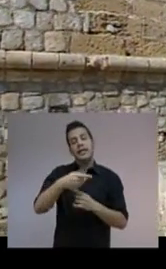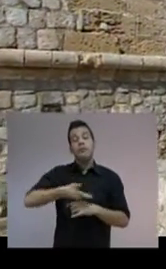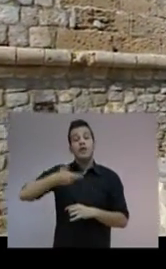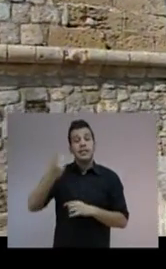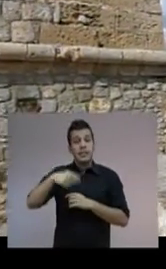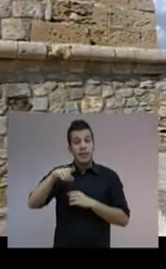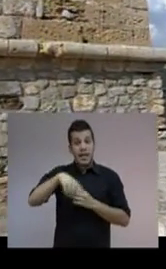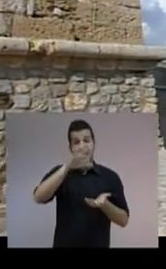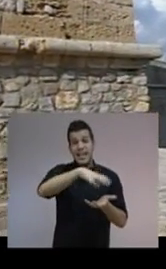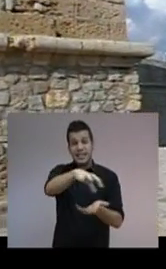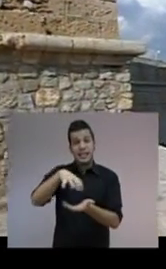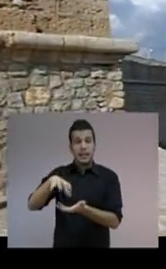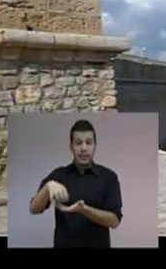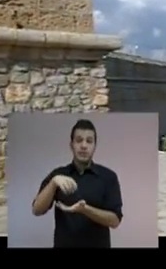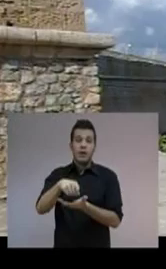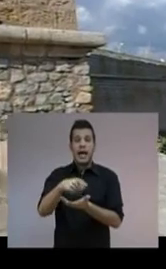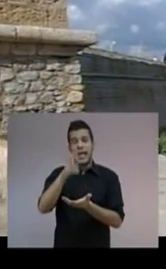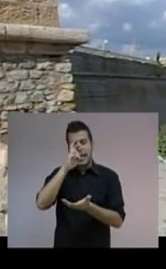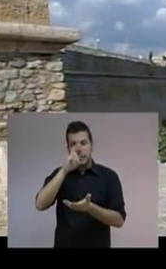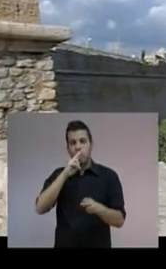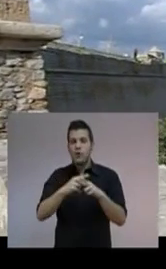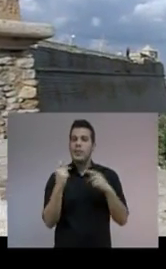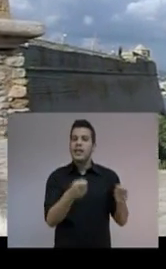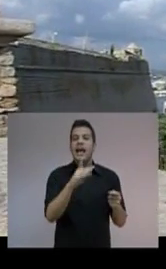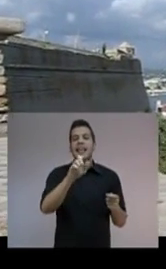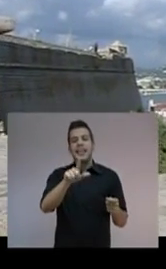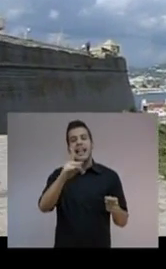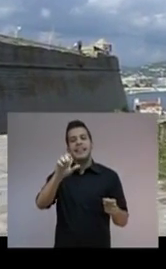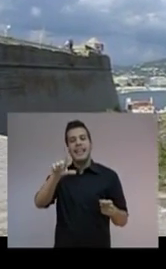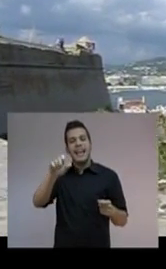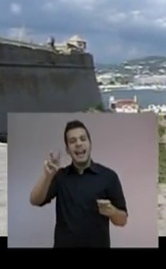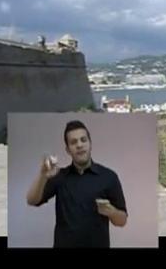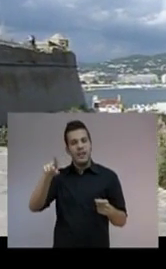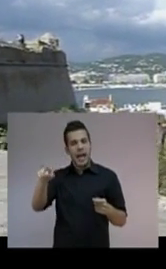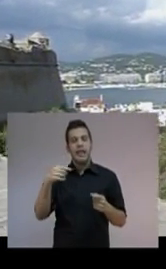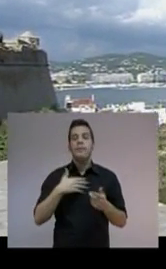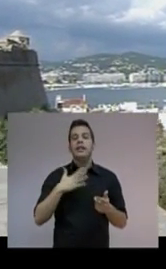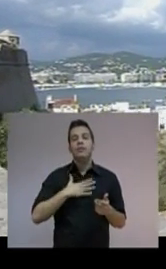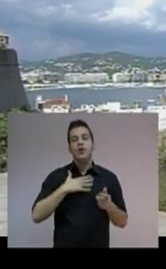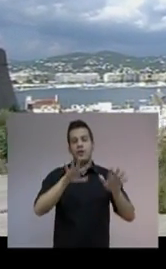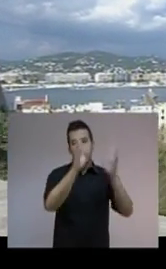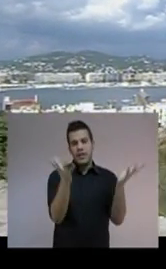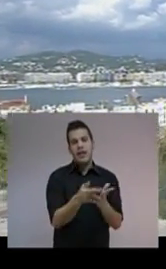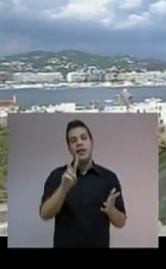isla, conocido como Dal de la Vila, Patrimonio de la Humanidad por la UNESCO.